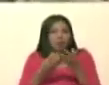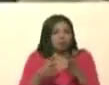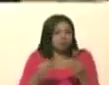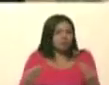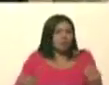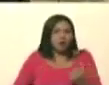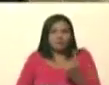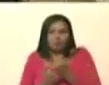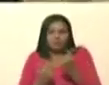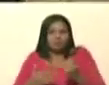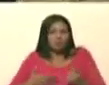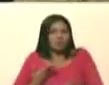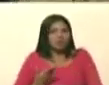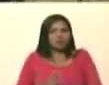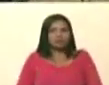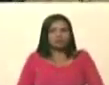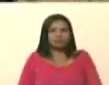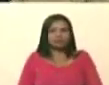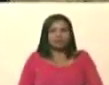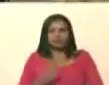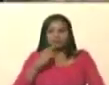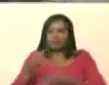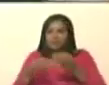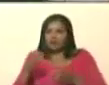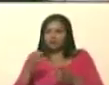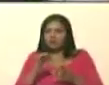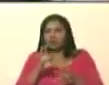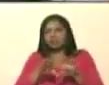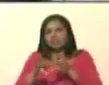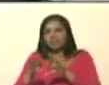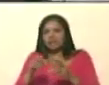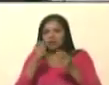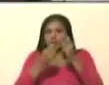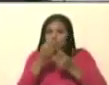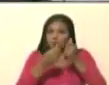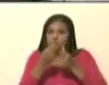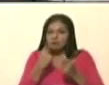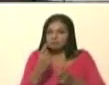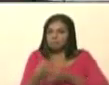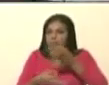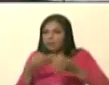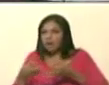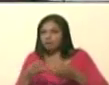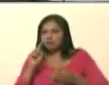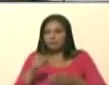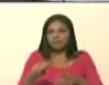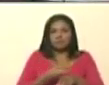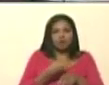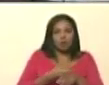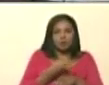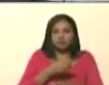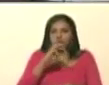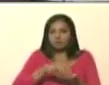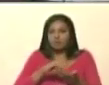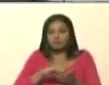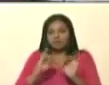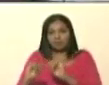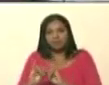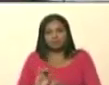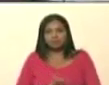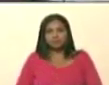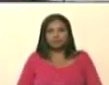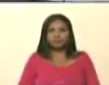mi apoyo estaba hablando con el secretario de economía de la gobernación de miranda